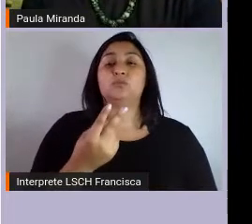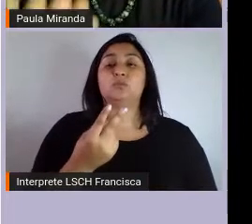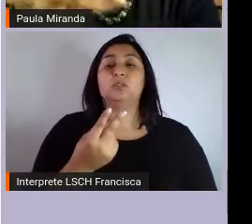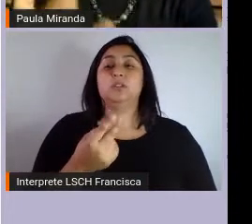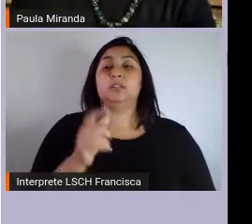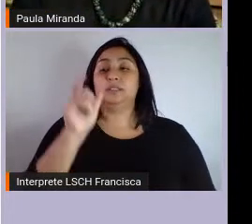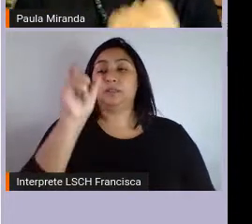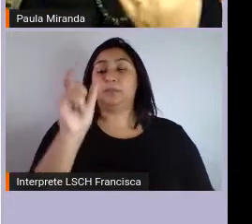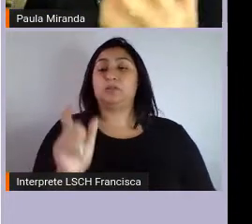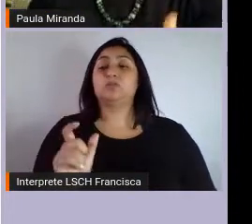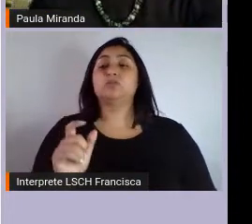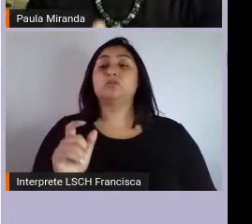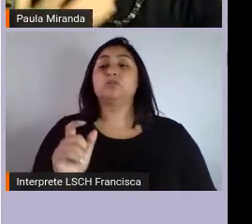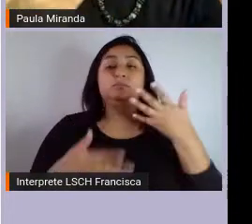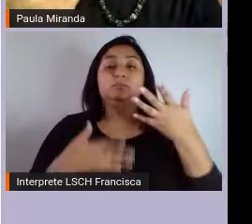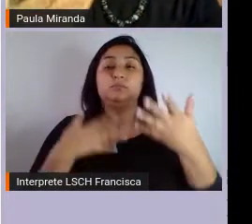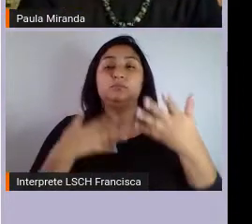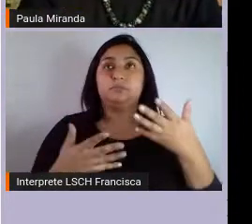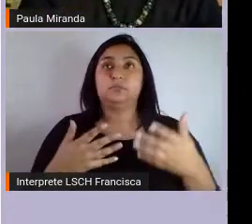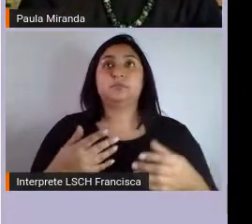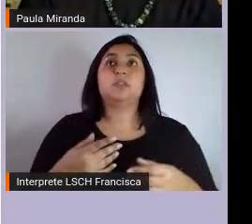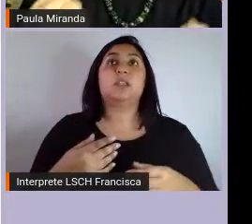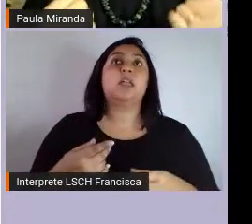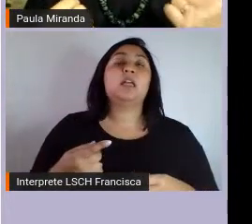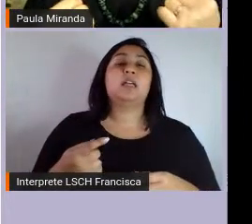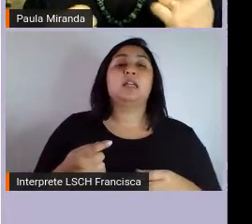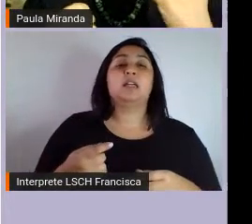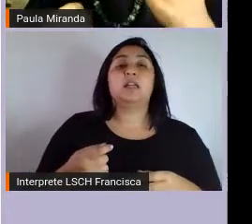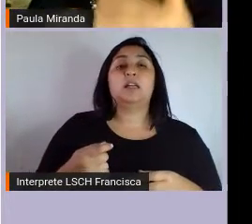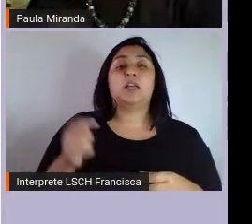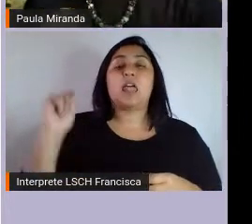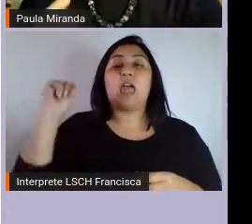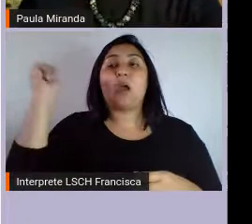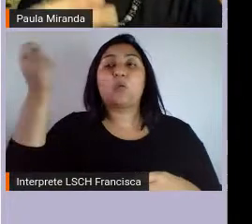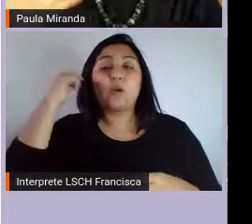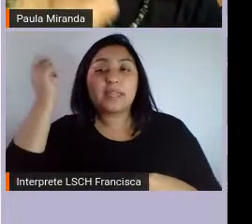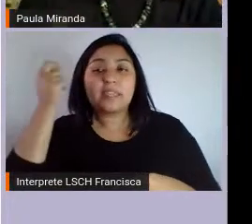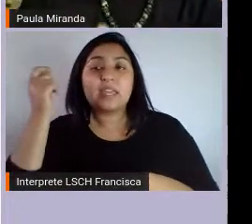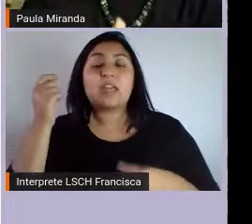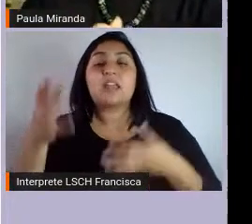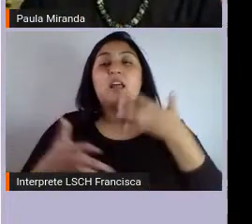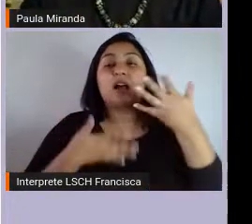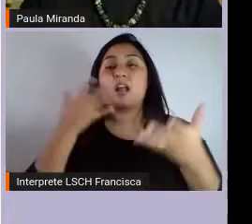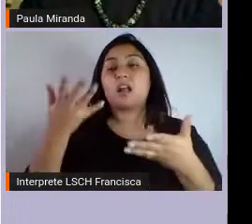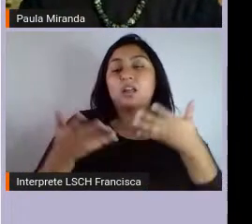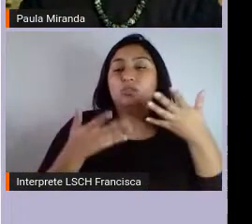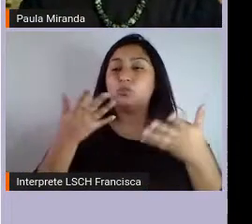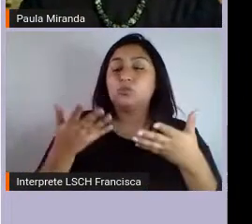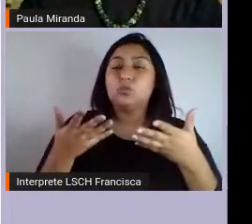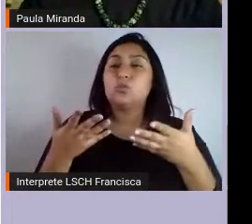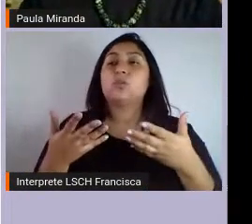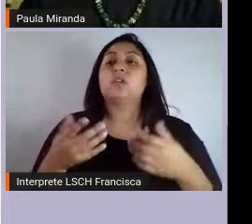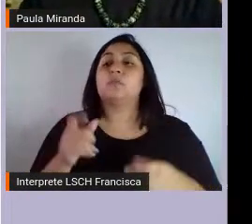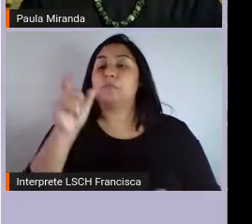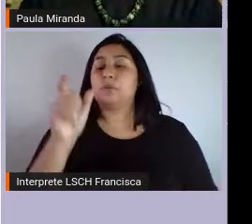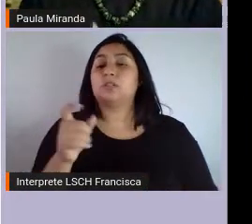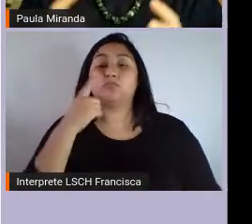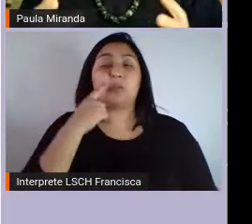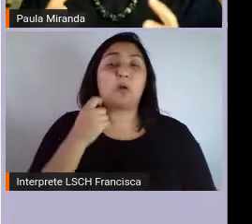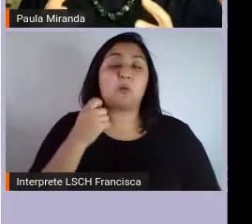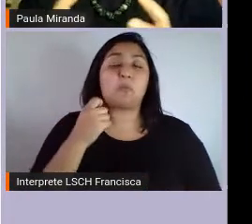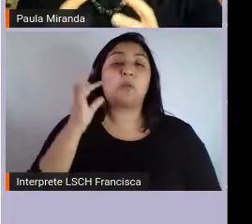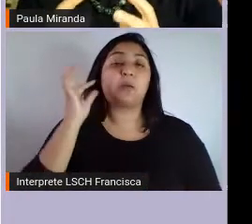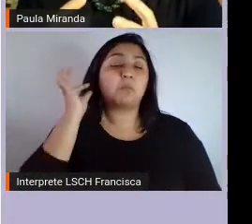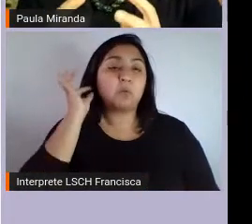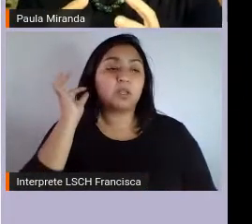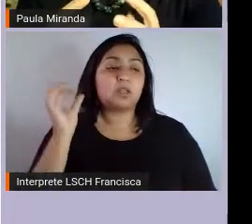tradicional, la tonadera, lo que era, el cantor a lo poeta, la cantora a lo divino, el cantor a lo divino, etc.